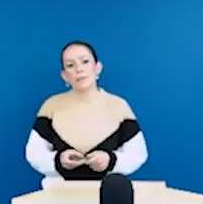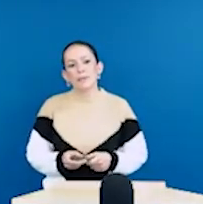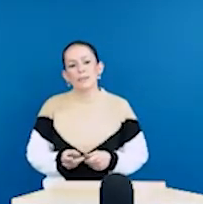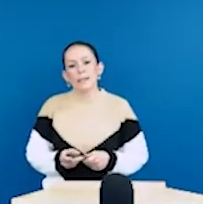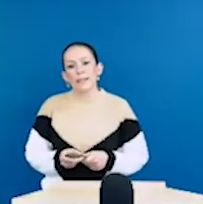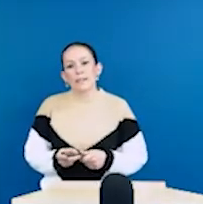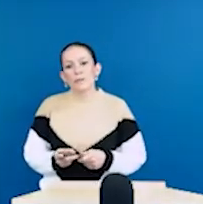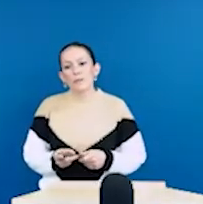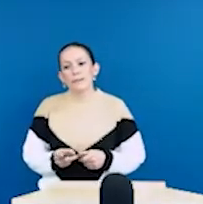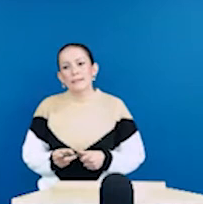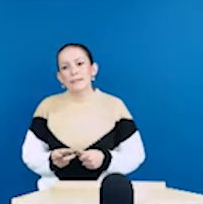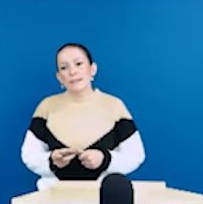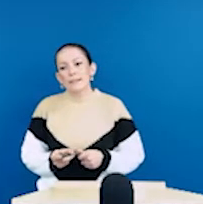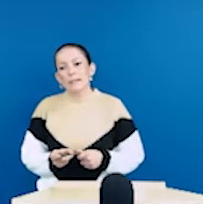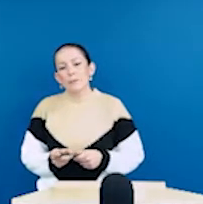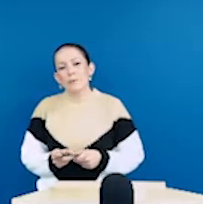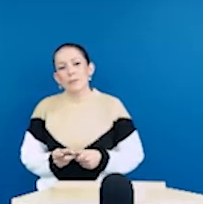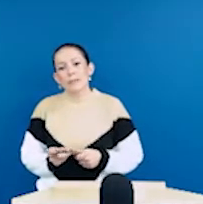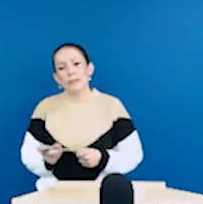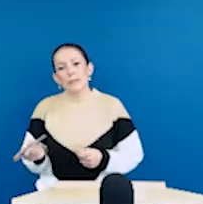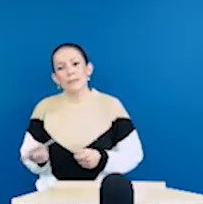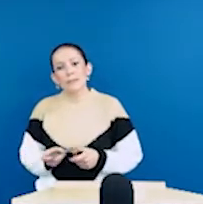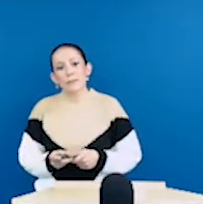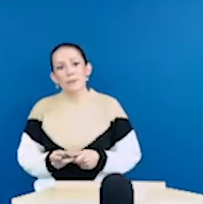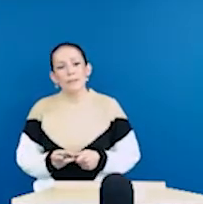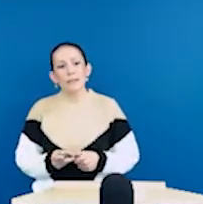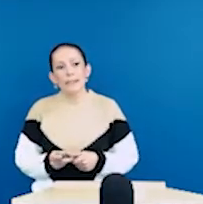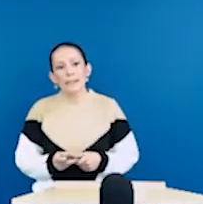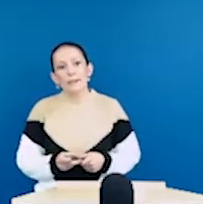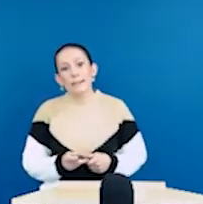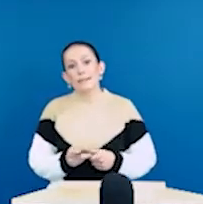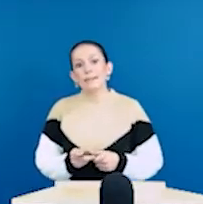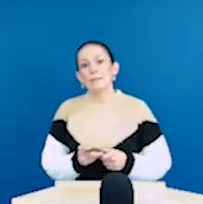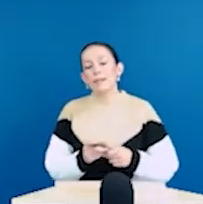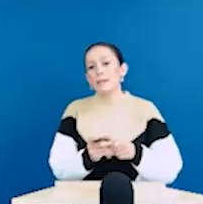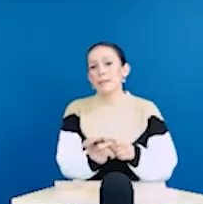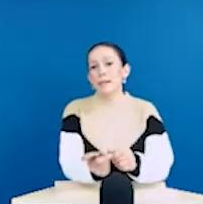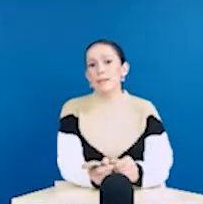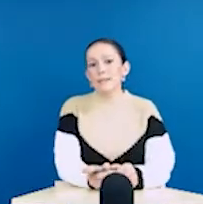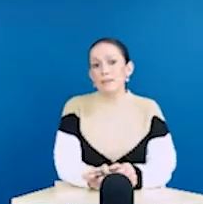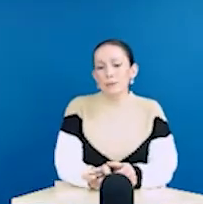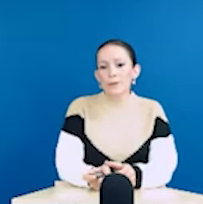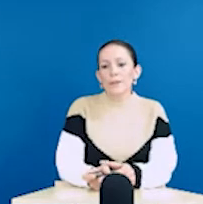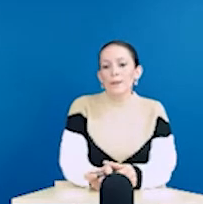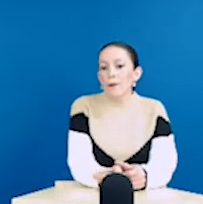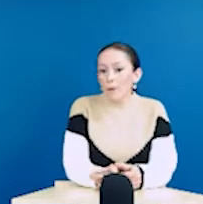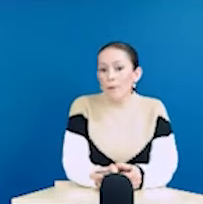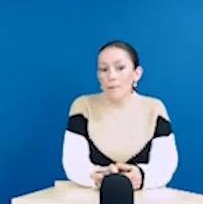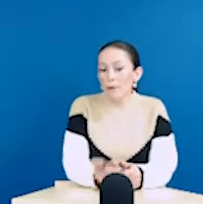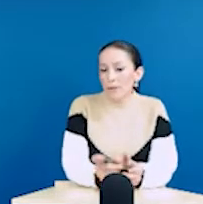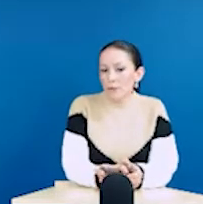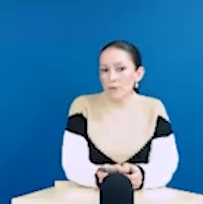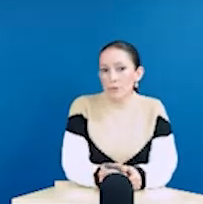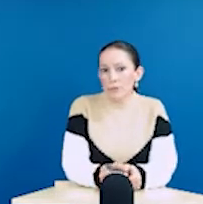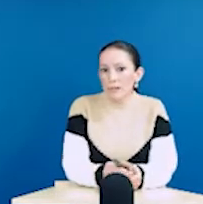parte venosa, entonces tenemos muchas vías de administración y gracias a esas vías de administración,